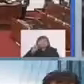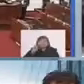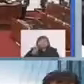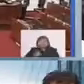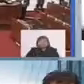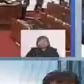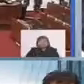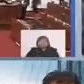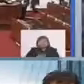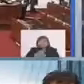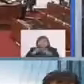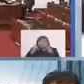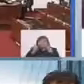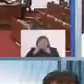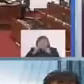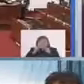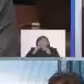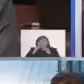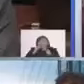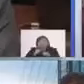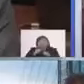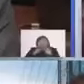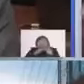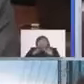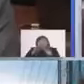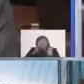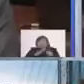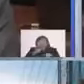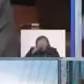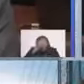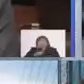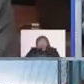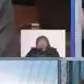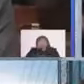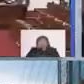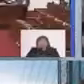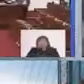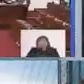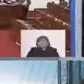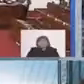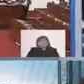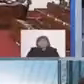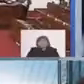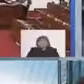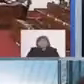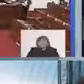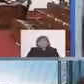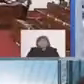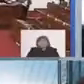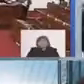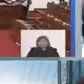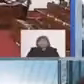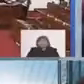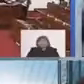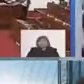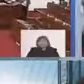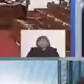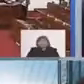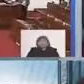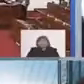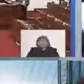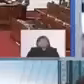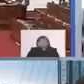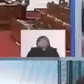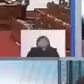convertiría aparentemente en la primera presidenta del Perú, dándole de cierto modo